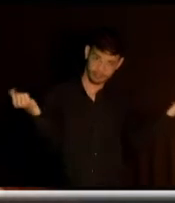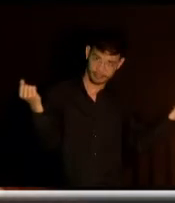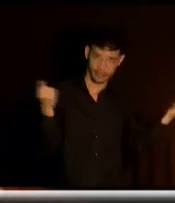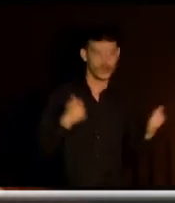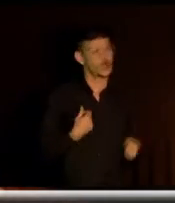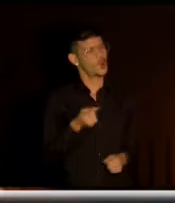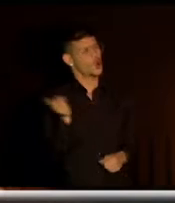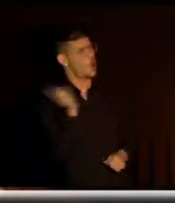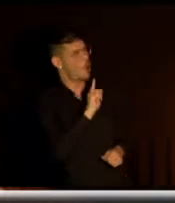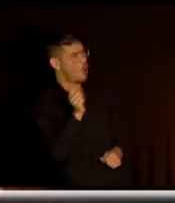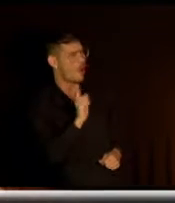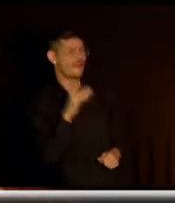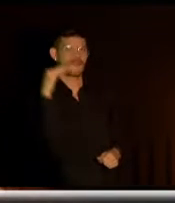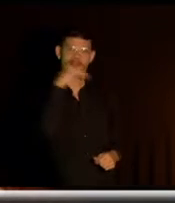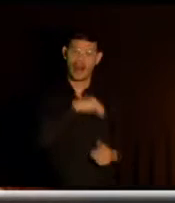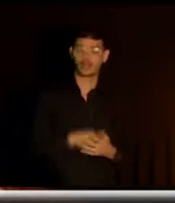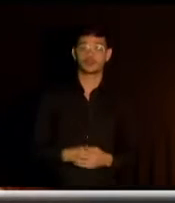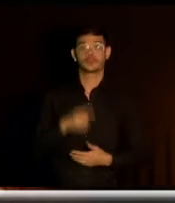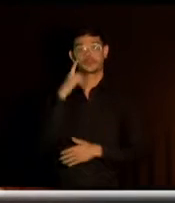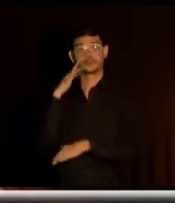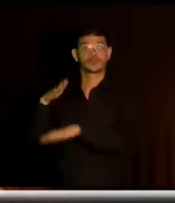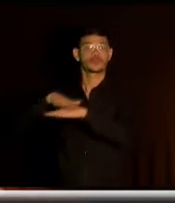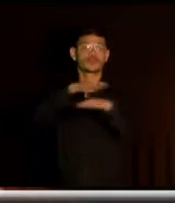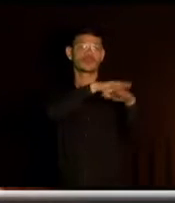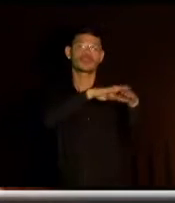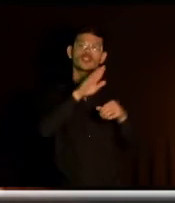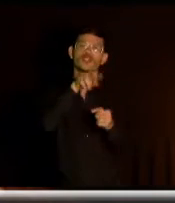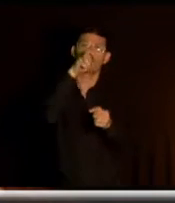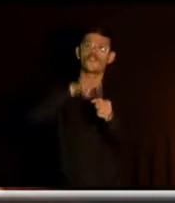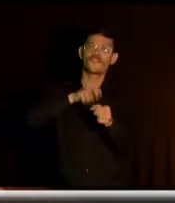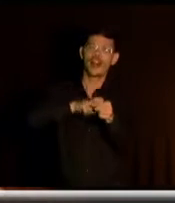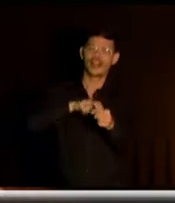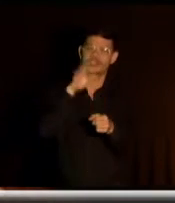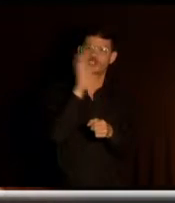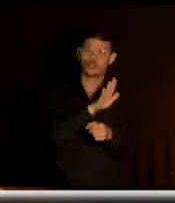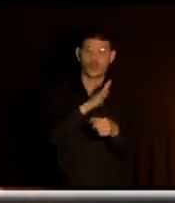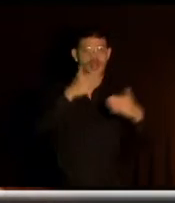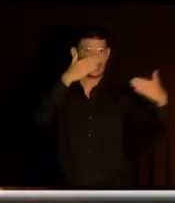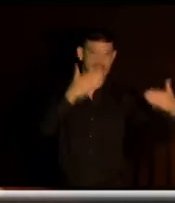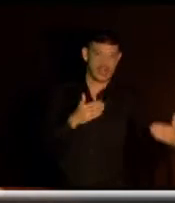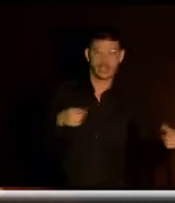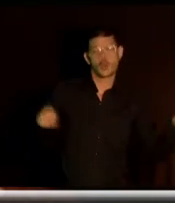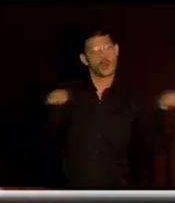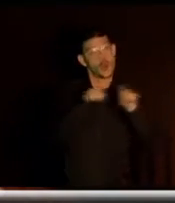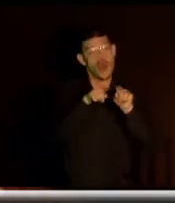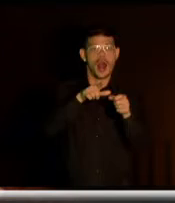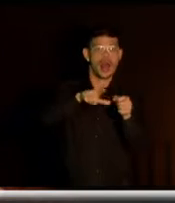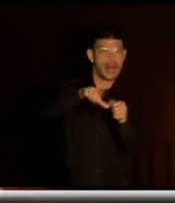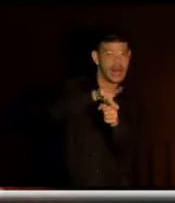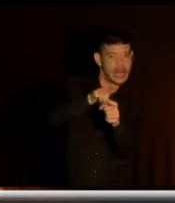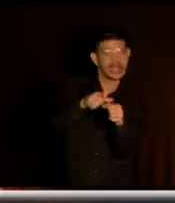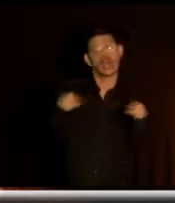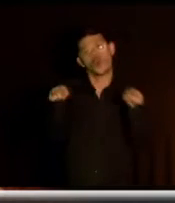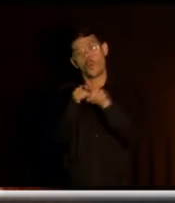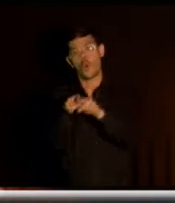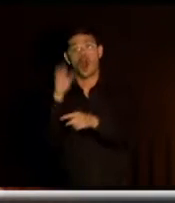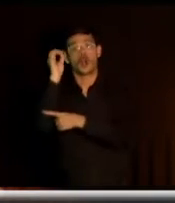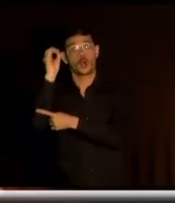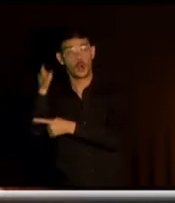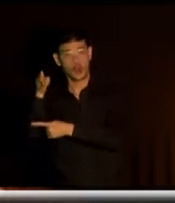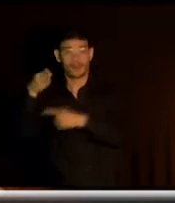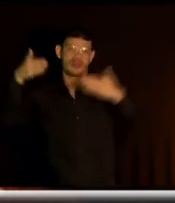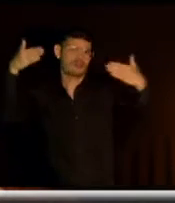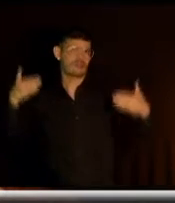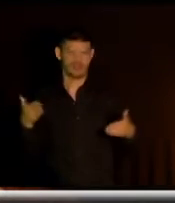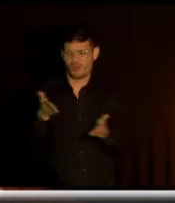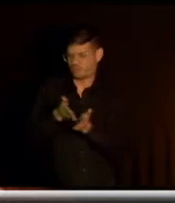falso. Las federaciones por discapacidad, al igual que las ligas y los clubes por discapacidad, van a seguir funcionando